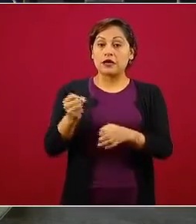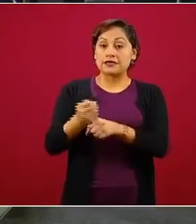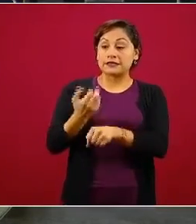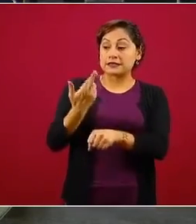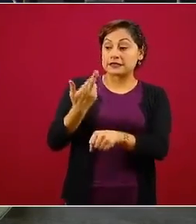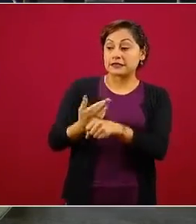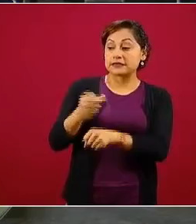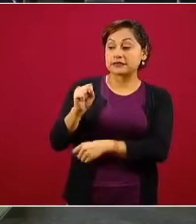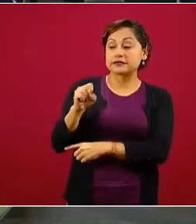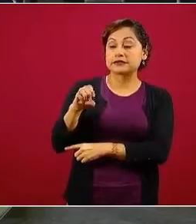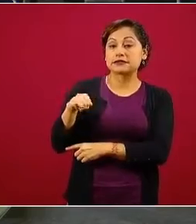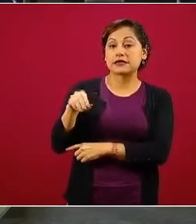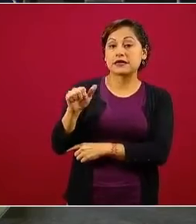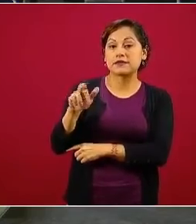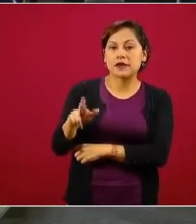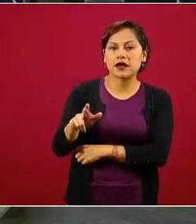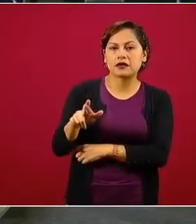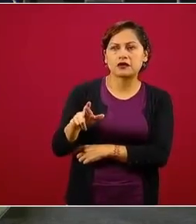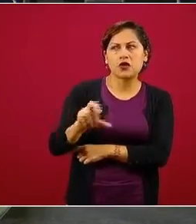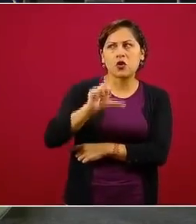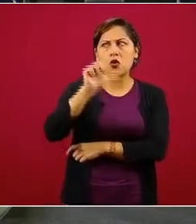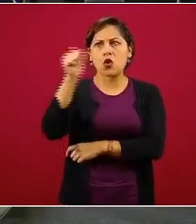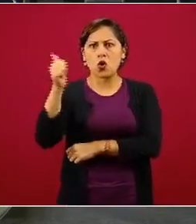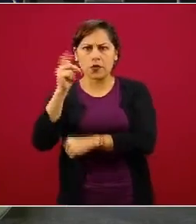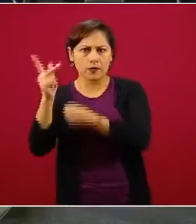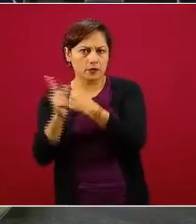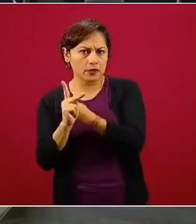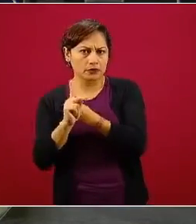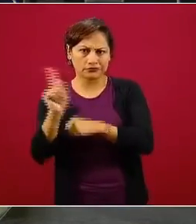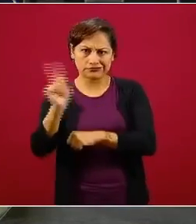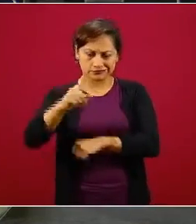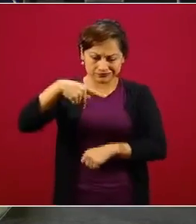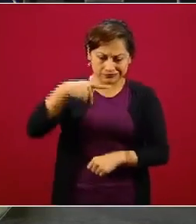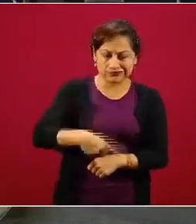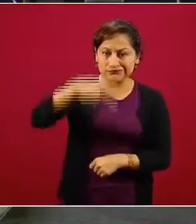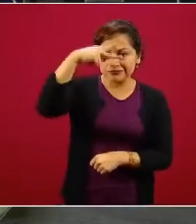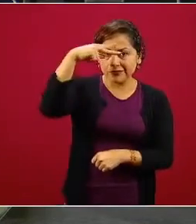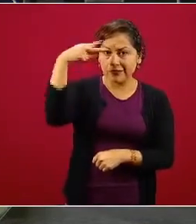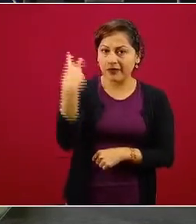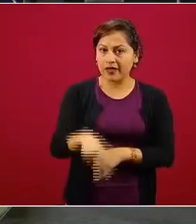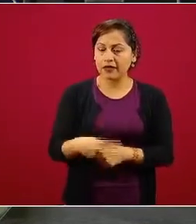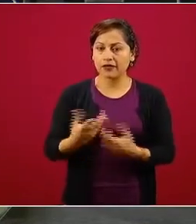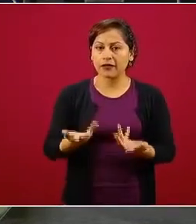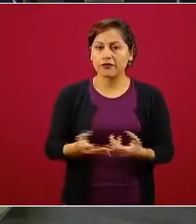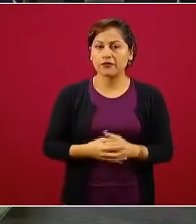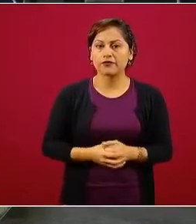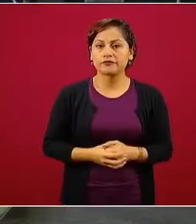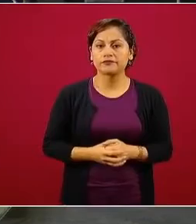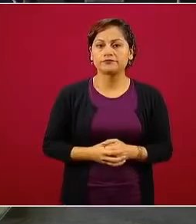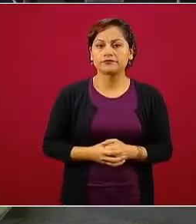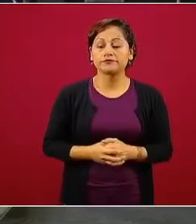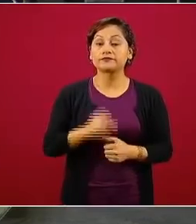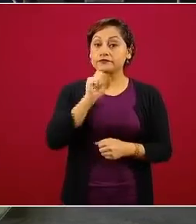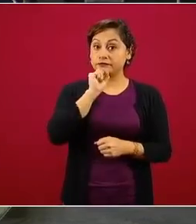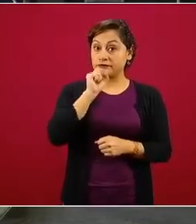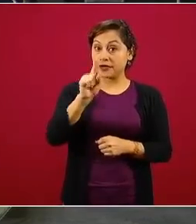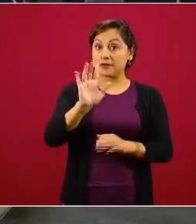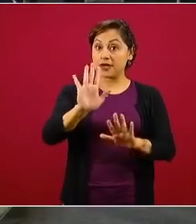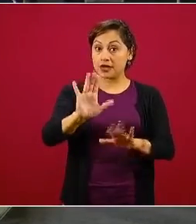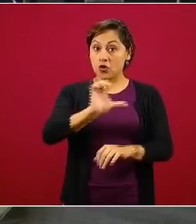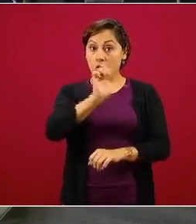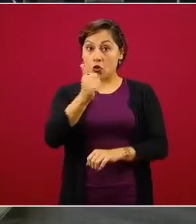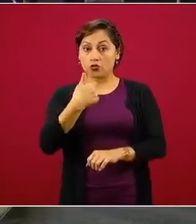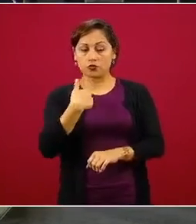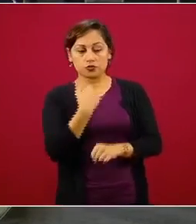mundo, somos mexicanos. Y si, bueno, otro punto que estoy investigando,